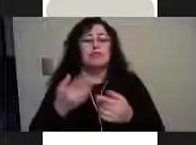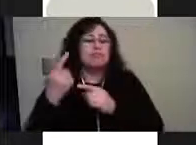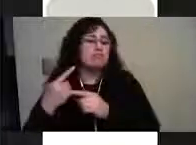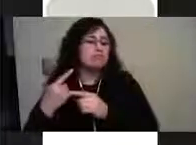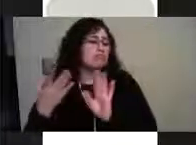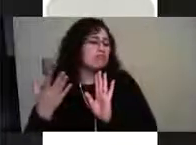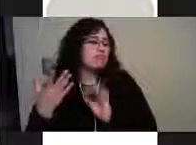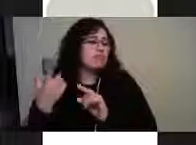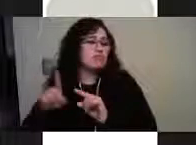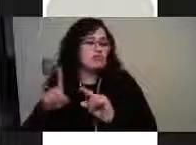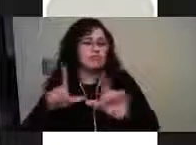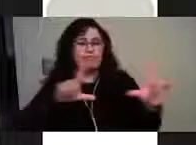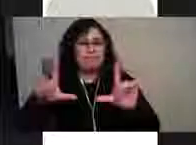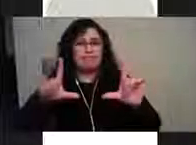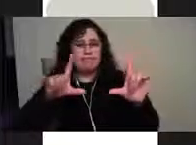Dejo de compartir.